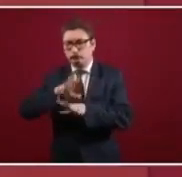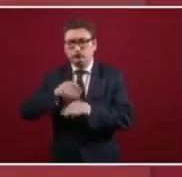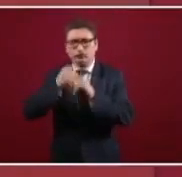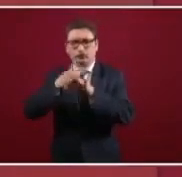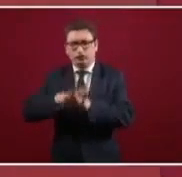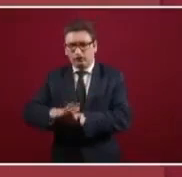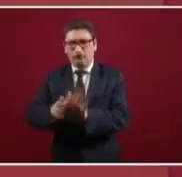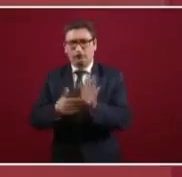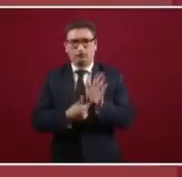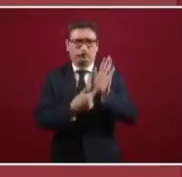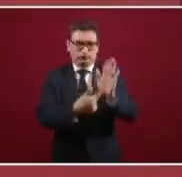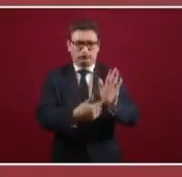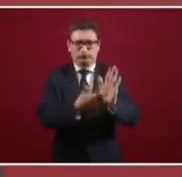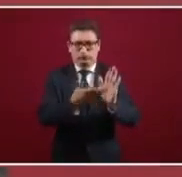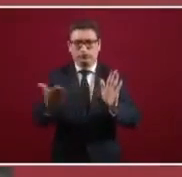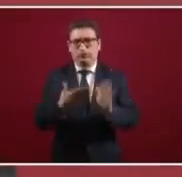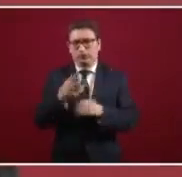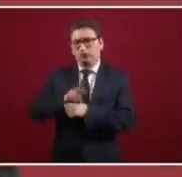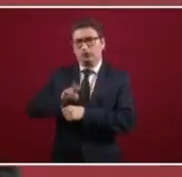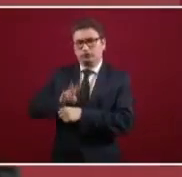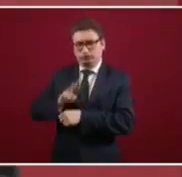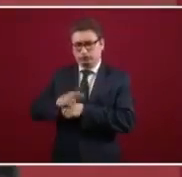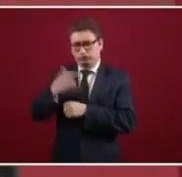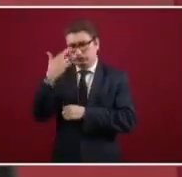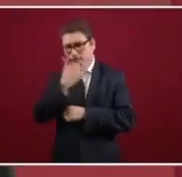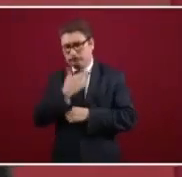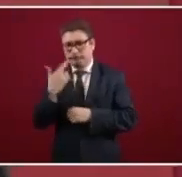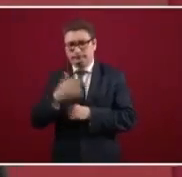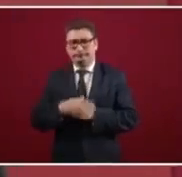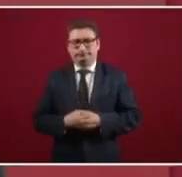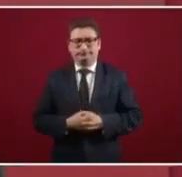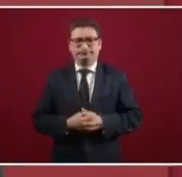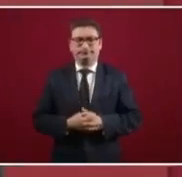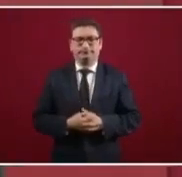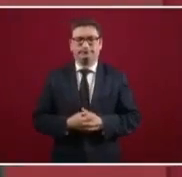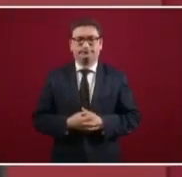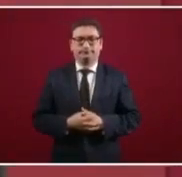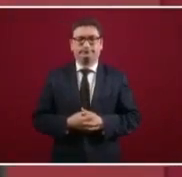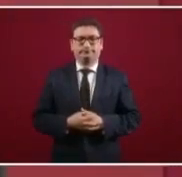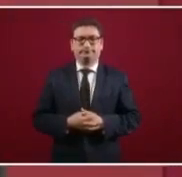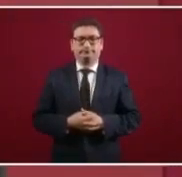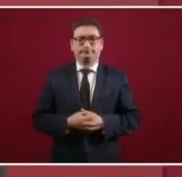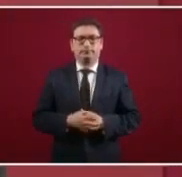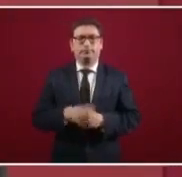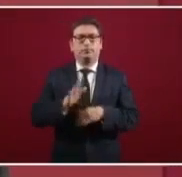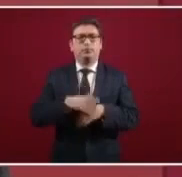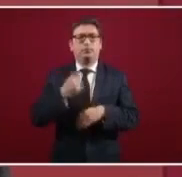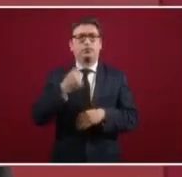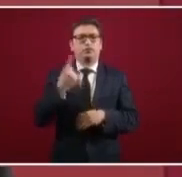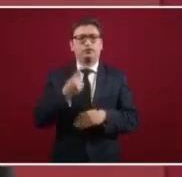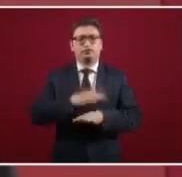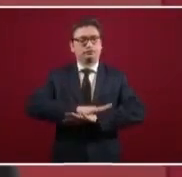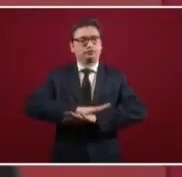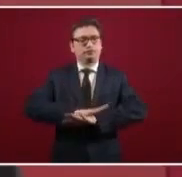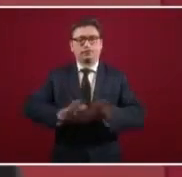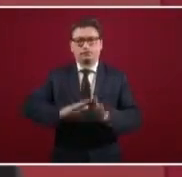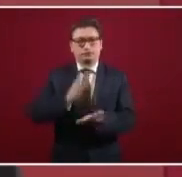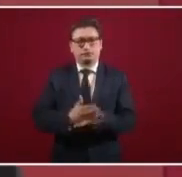de la investigación de la auditoría que se llevó a cabo porque basta